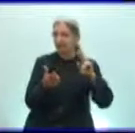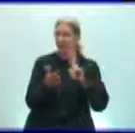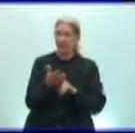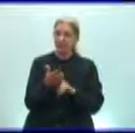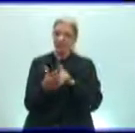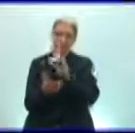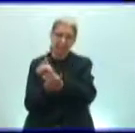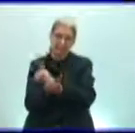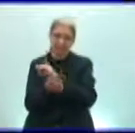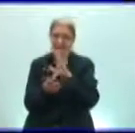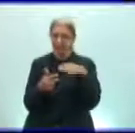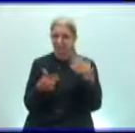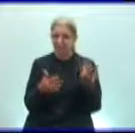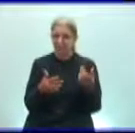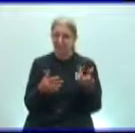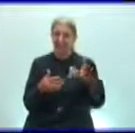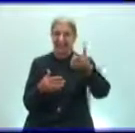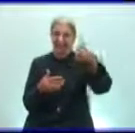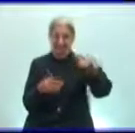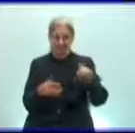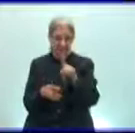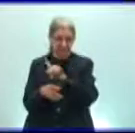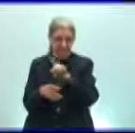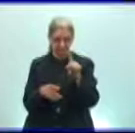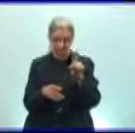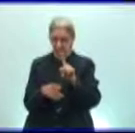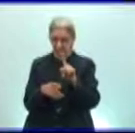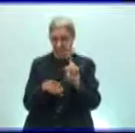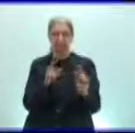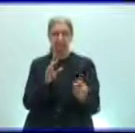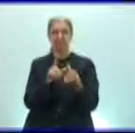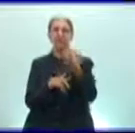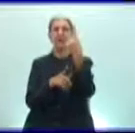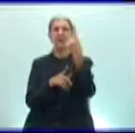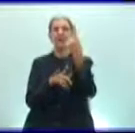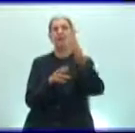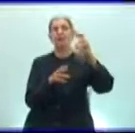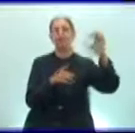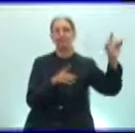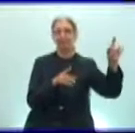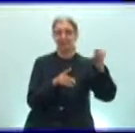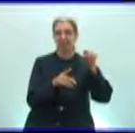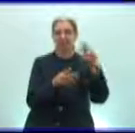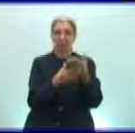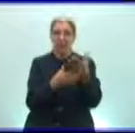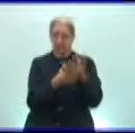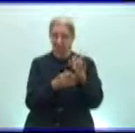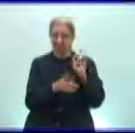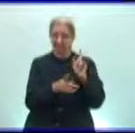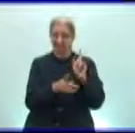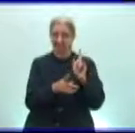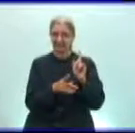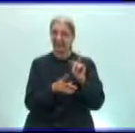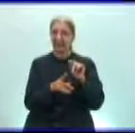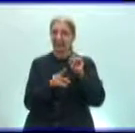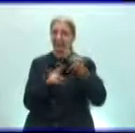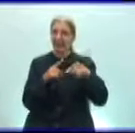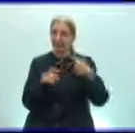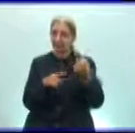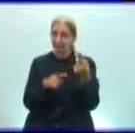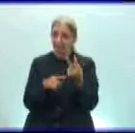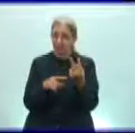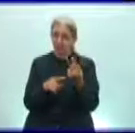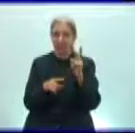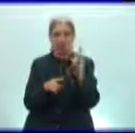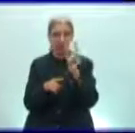10 no satisface la ecuación original, que es donde siempre debemos comprobar. No sucede así con el 2,